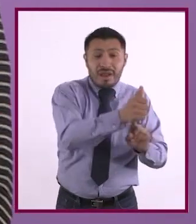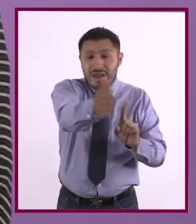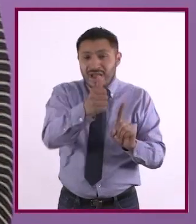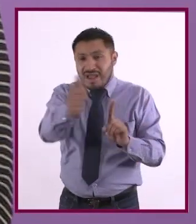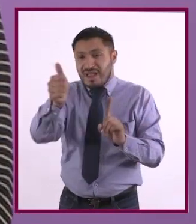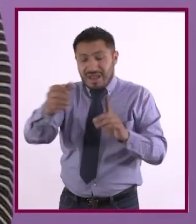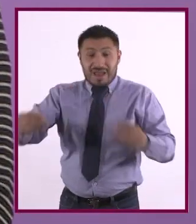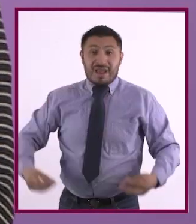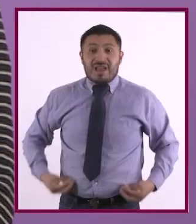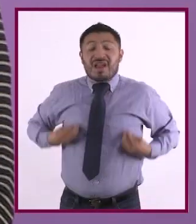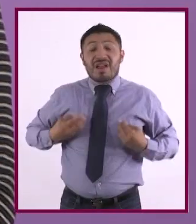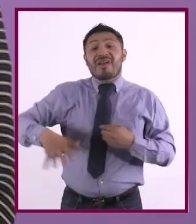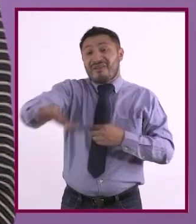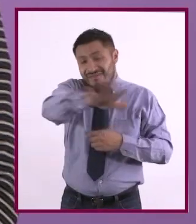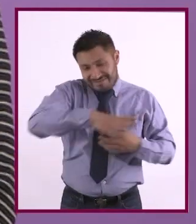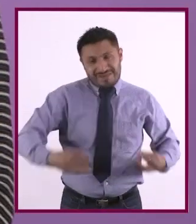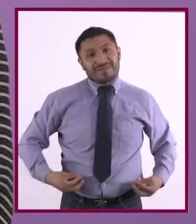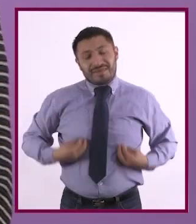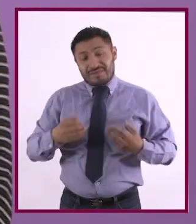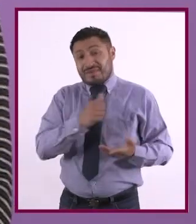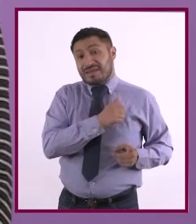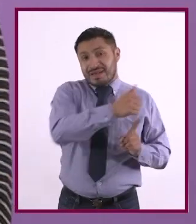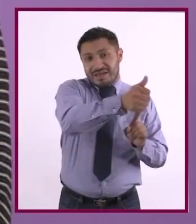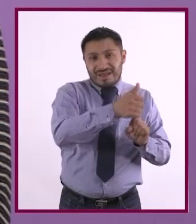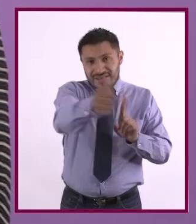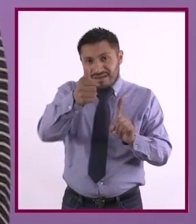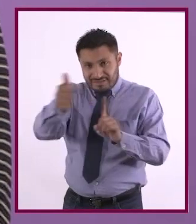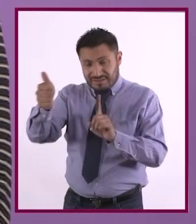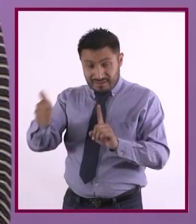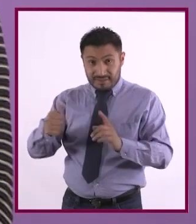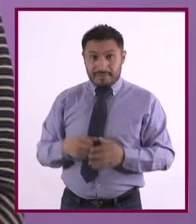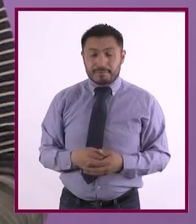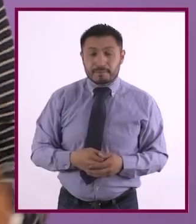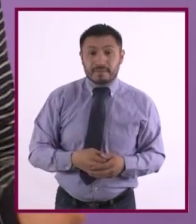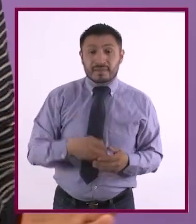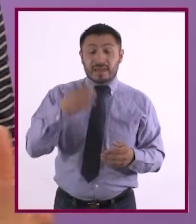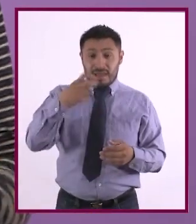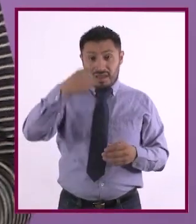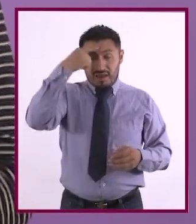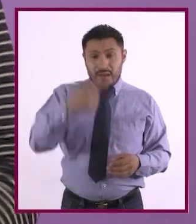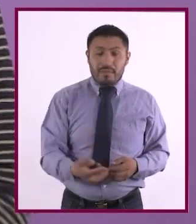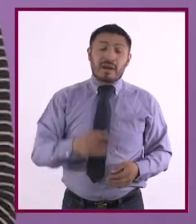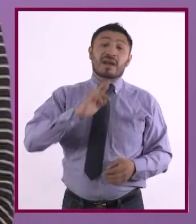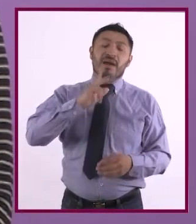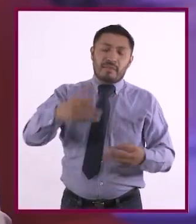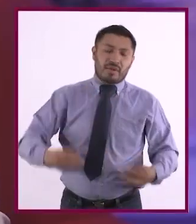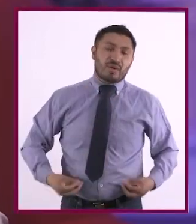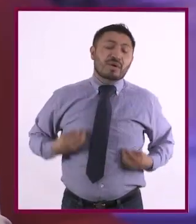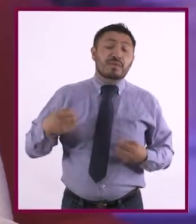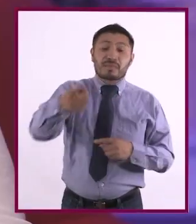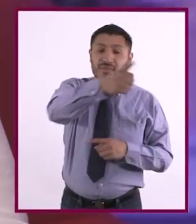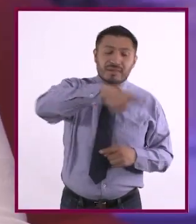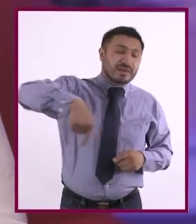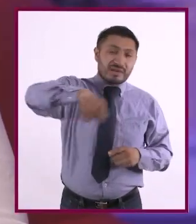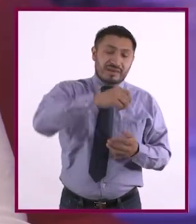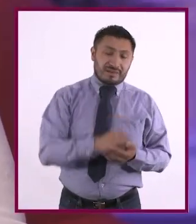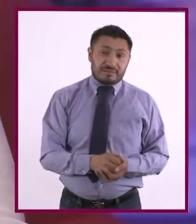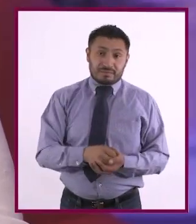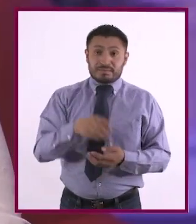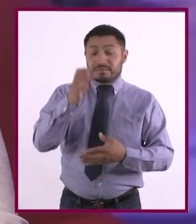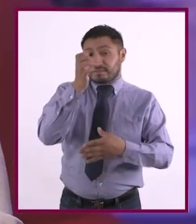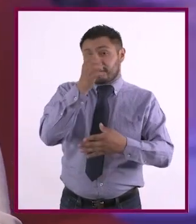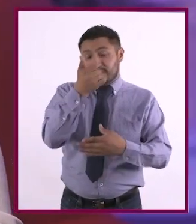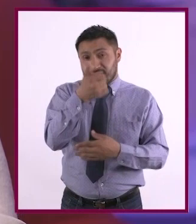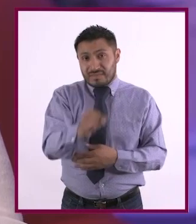donación de órganos permite que muchas personas se reintegren a su vida y a su familia, con una mejor calidad de vida. Así, desde la simplicidad de